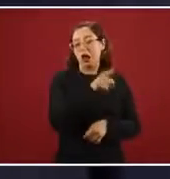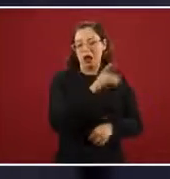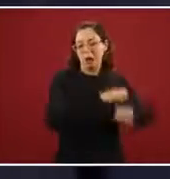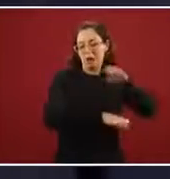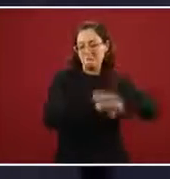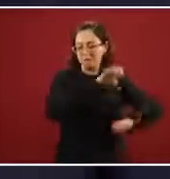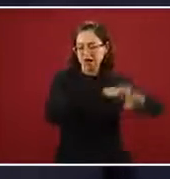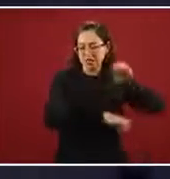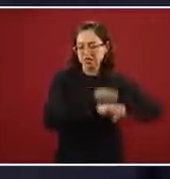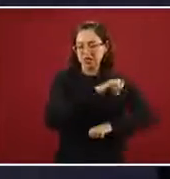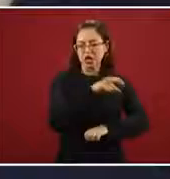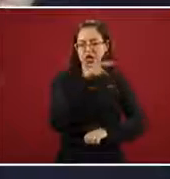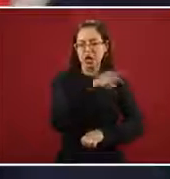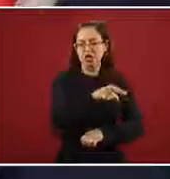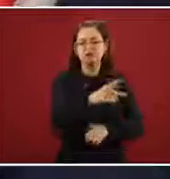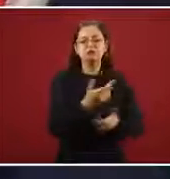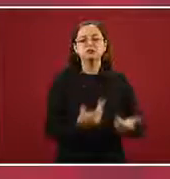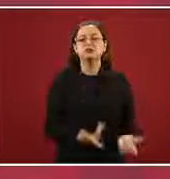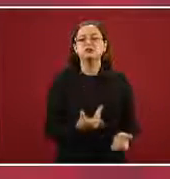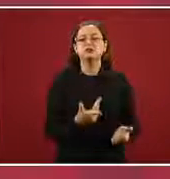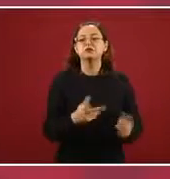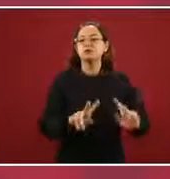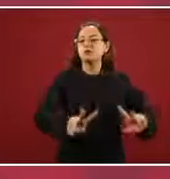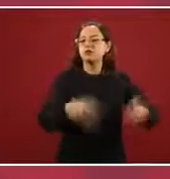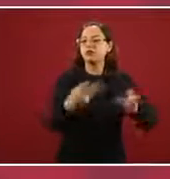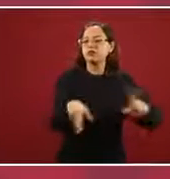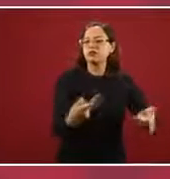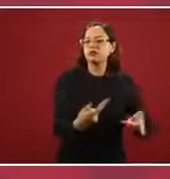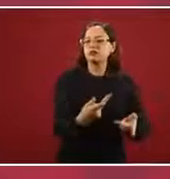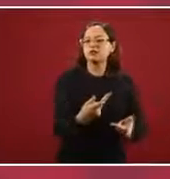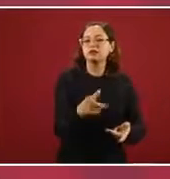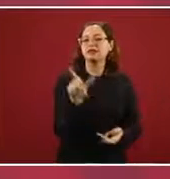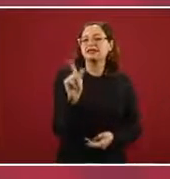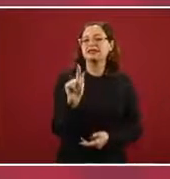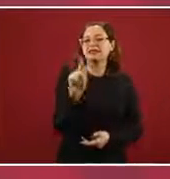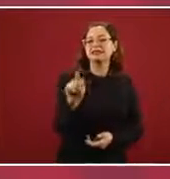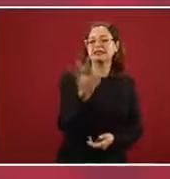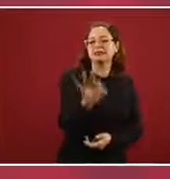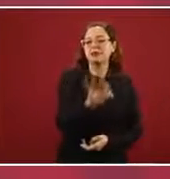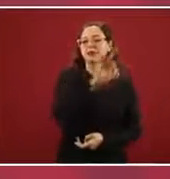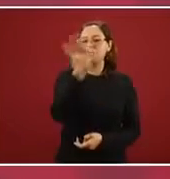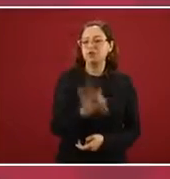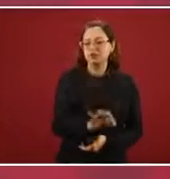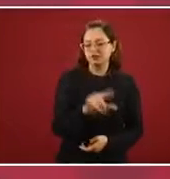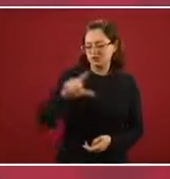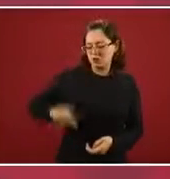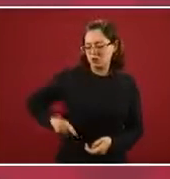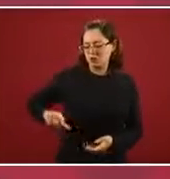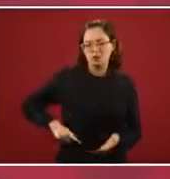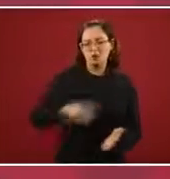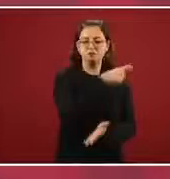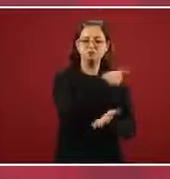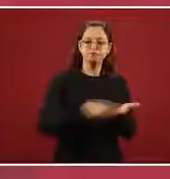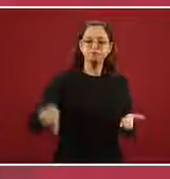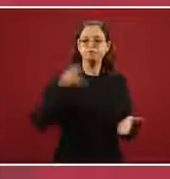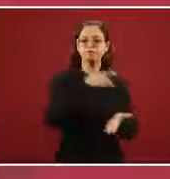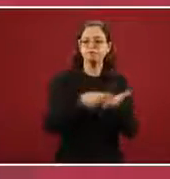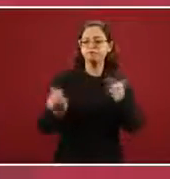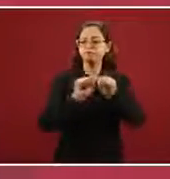vendían el 70% de todas las medicinas que compraba el gobierno.